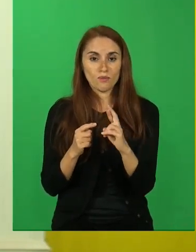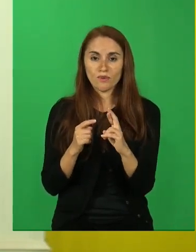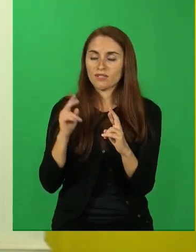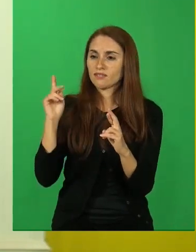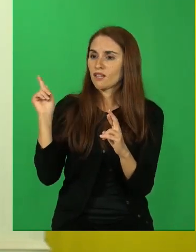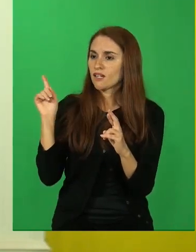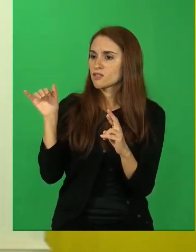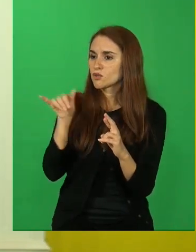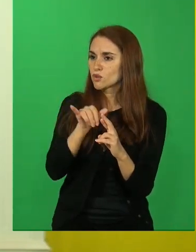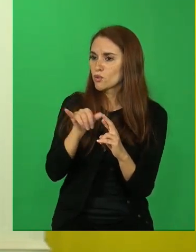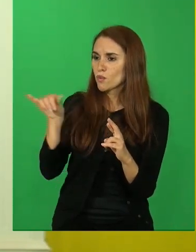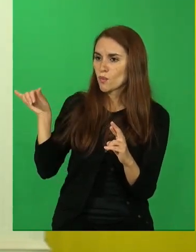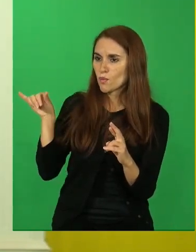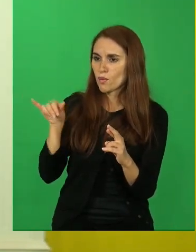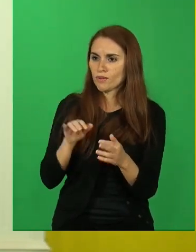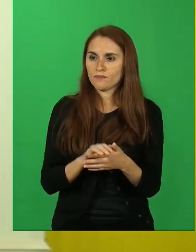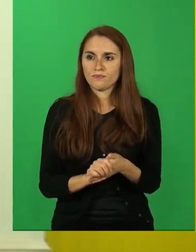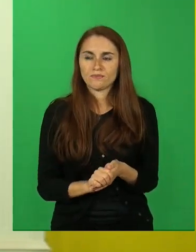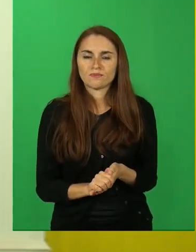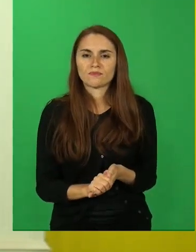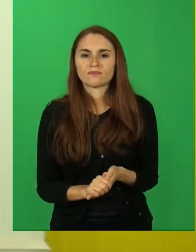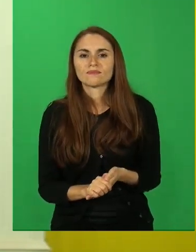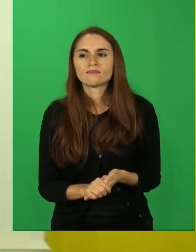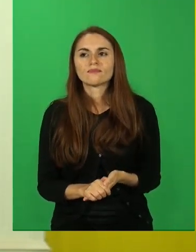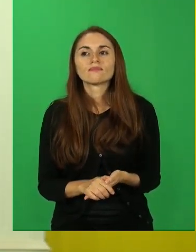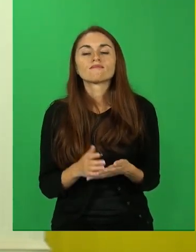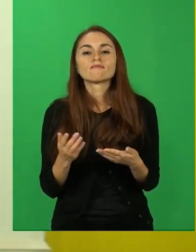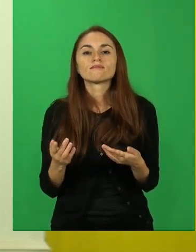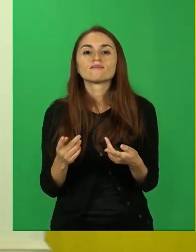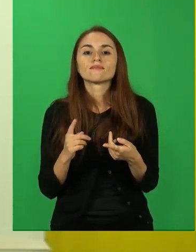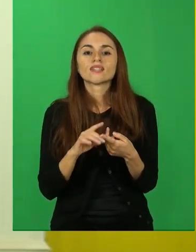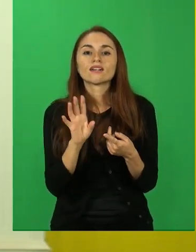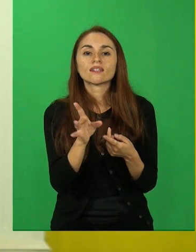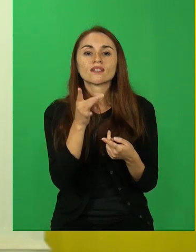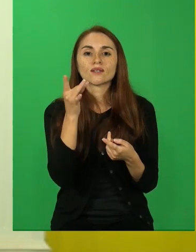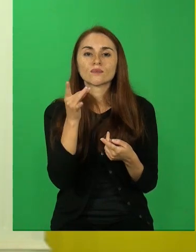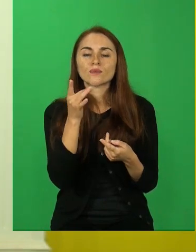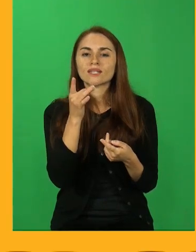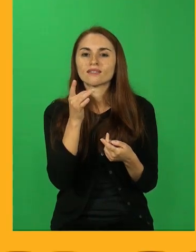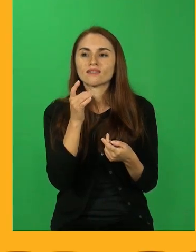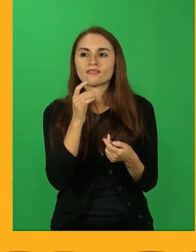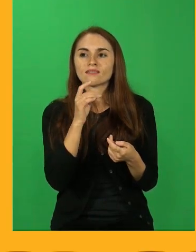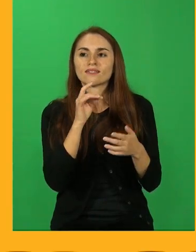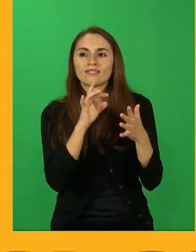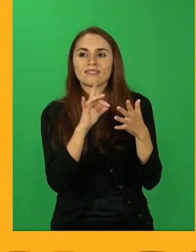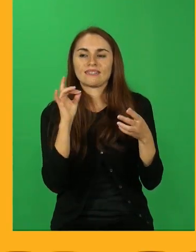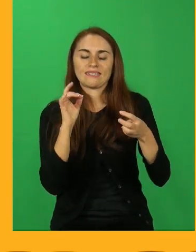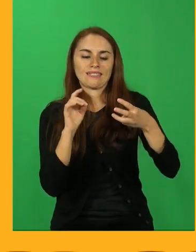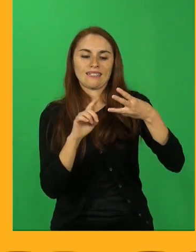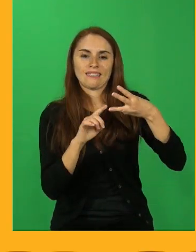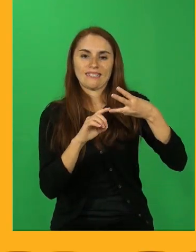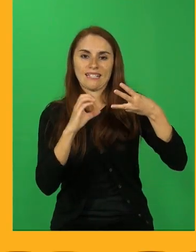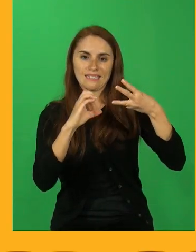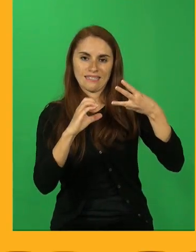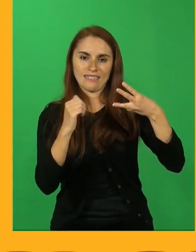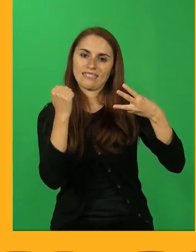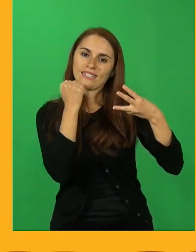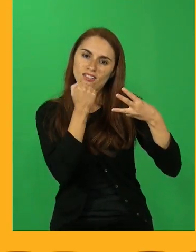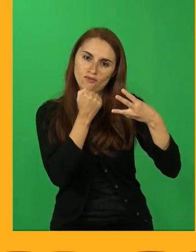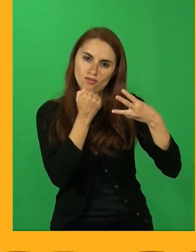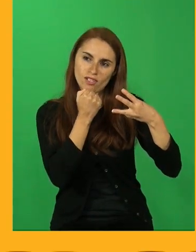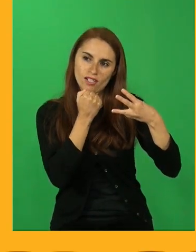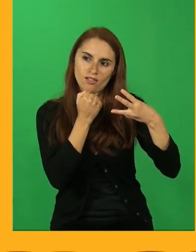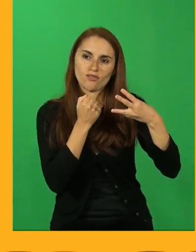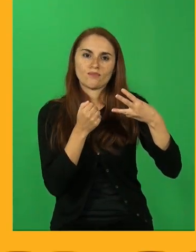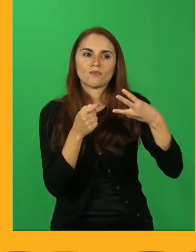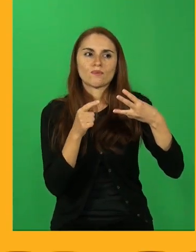has contestado puede ser correcto. Era la alternativa C, la que estaba incorrecta.